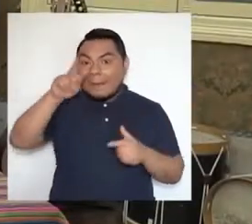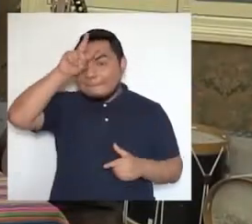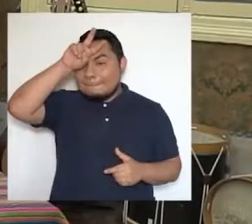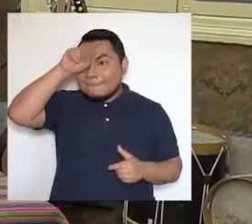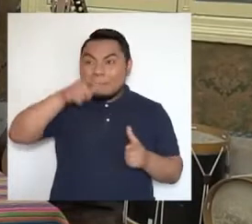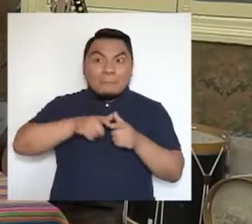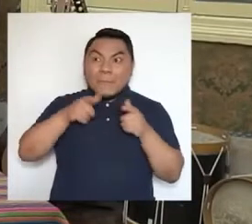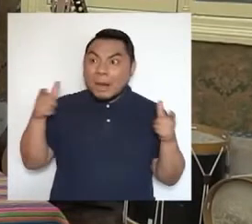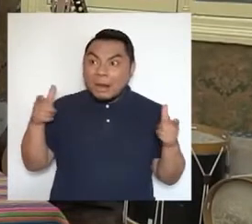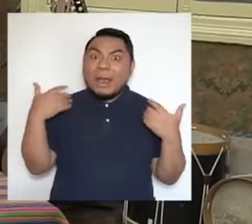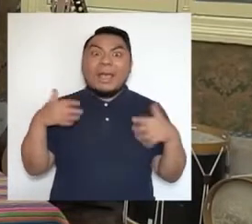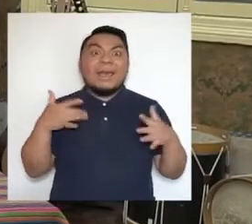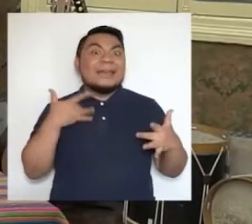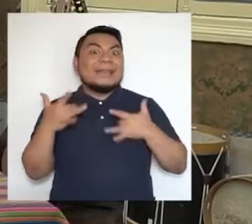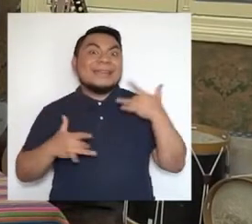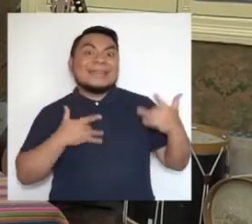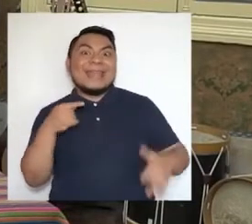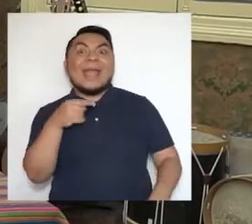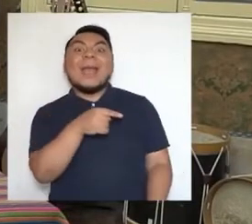qué emoción! Acá.